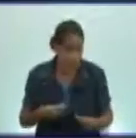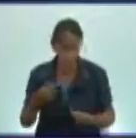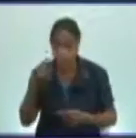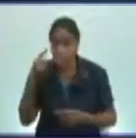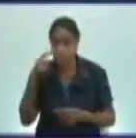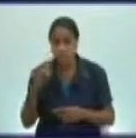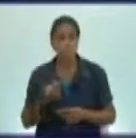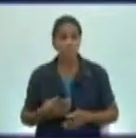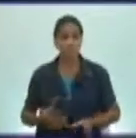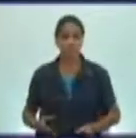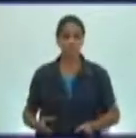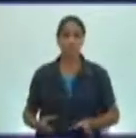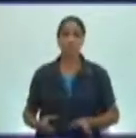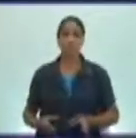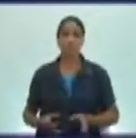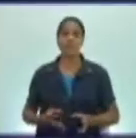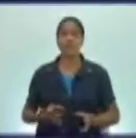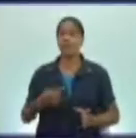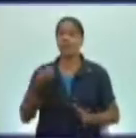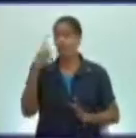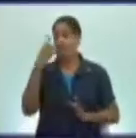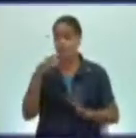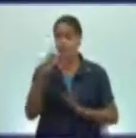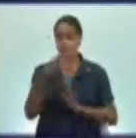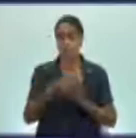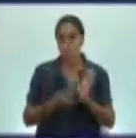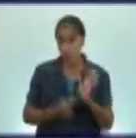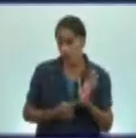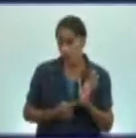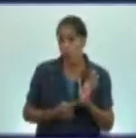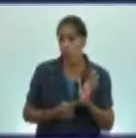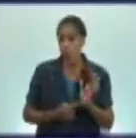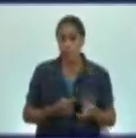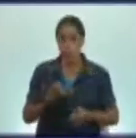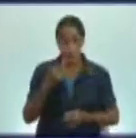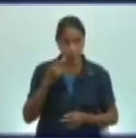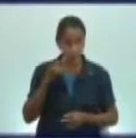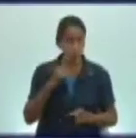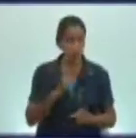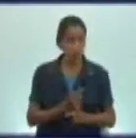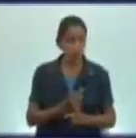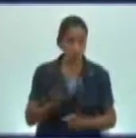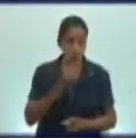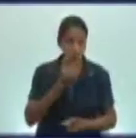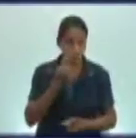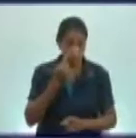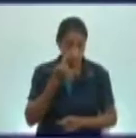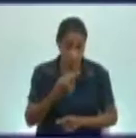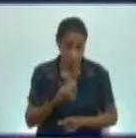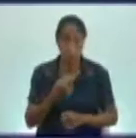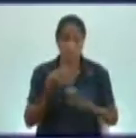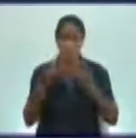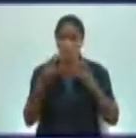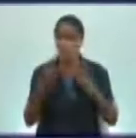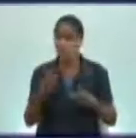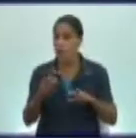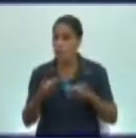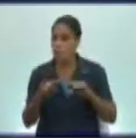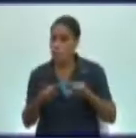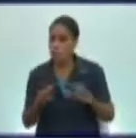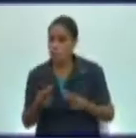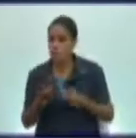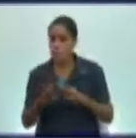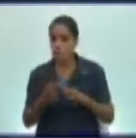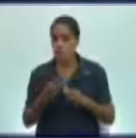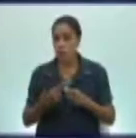anélidos, qué características tienen, los lugares donde ellos habitan y también por qué se llaman